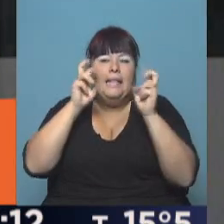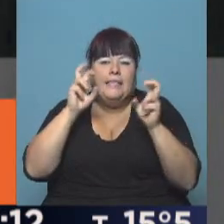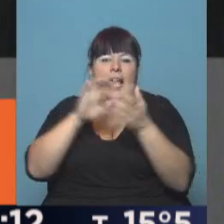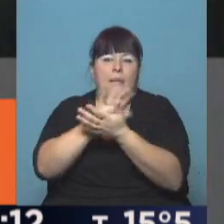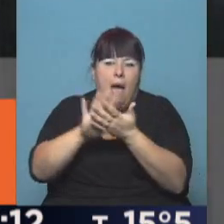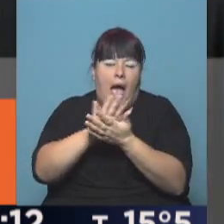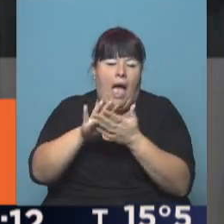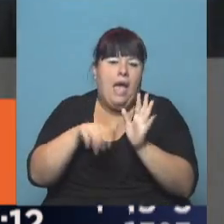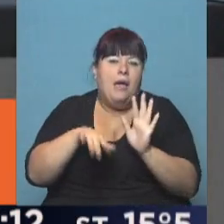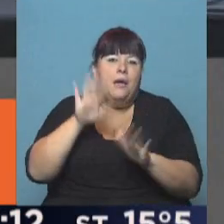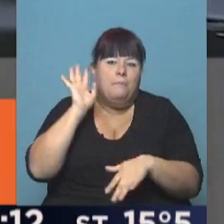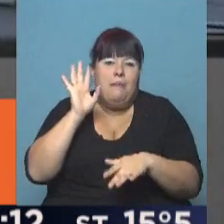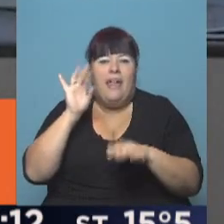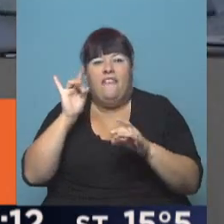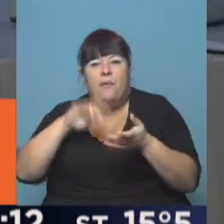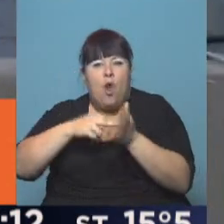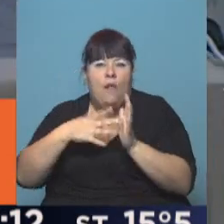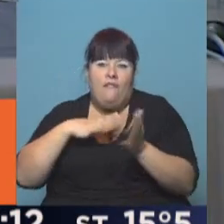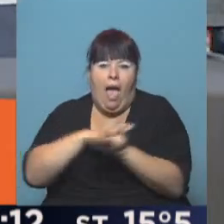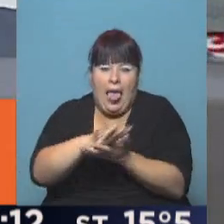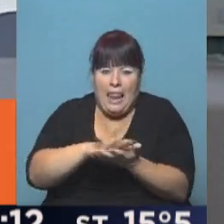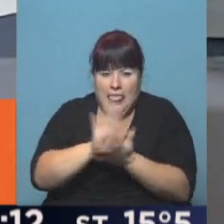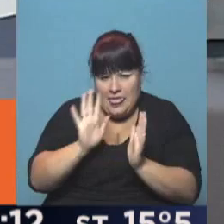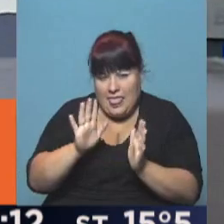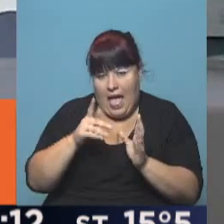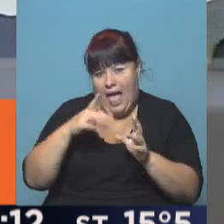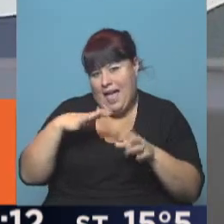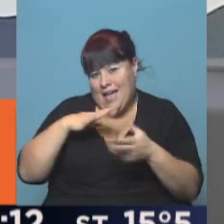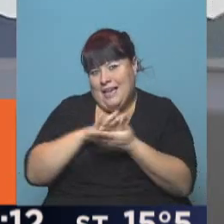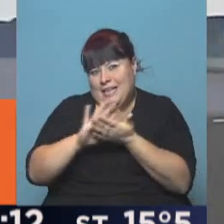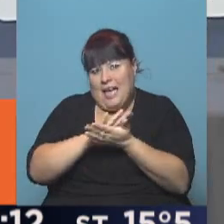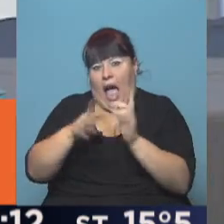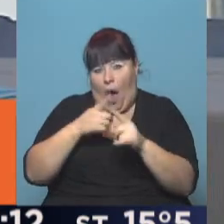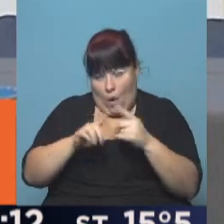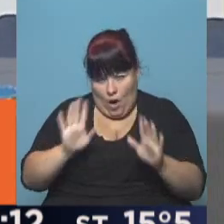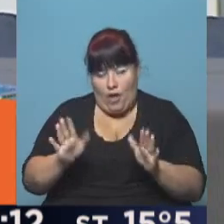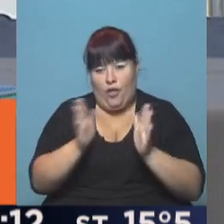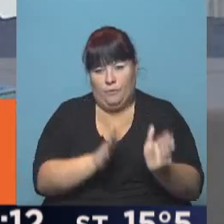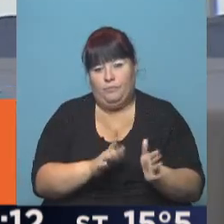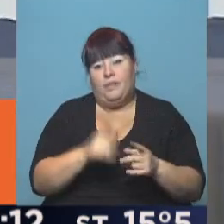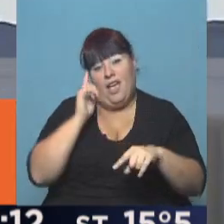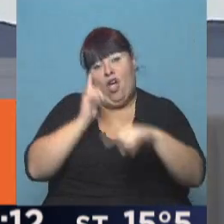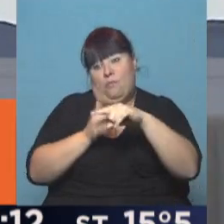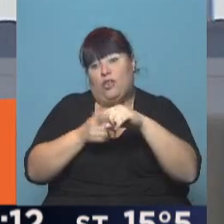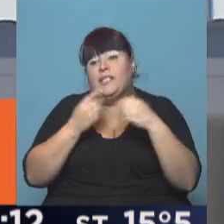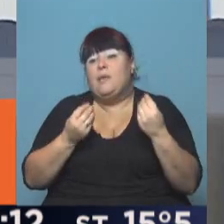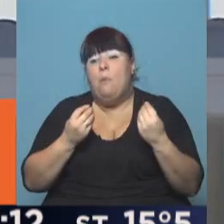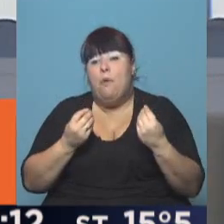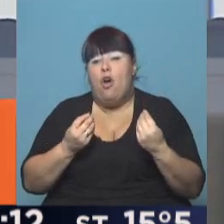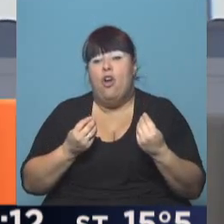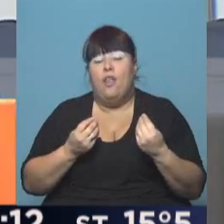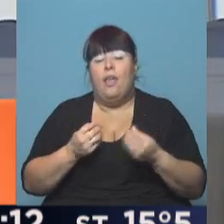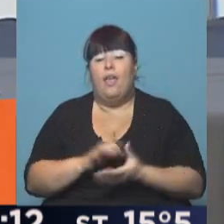temas más conflictivos que todavía quedan en la mesa de negociación. El optimismo se basa